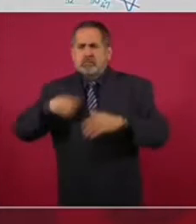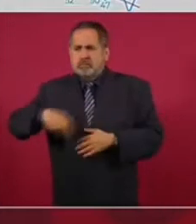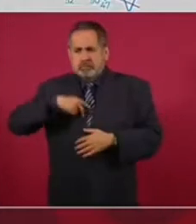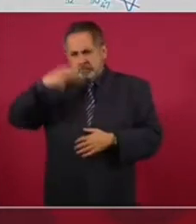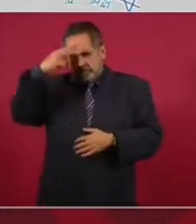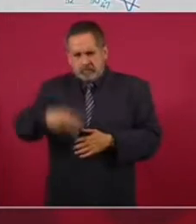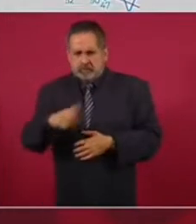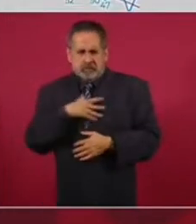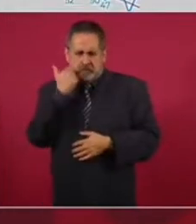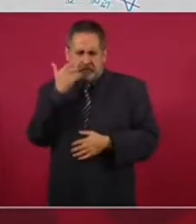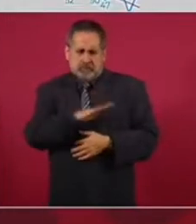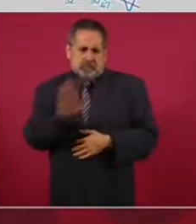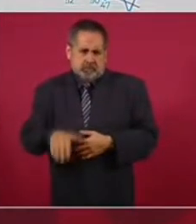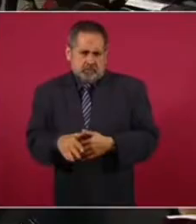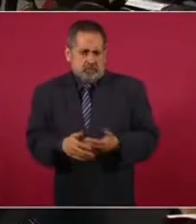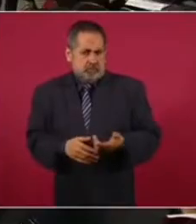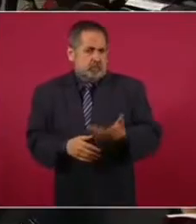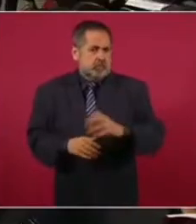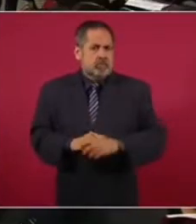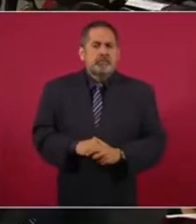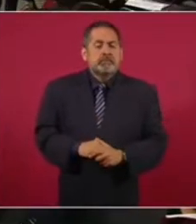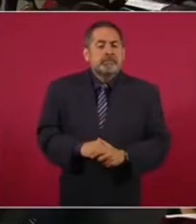muertos, la pandemia y los